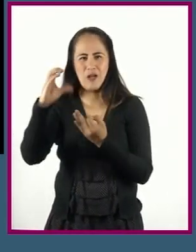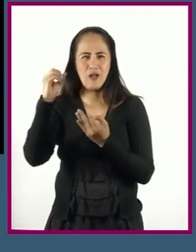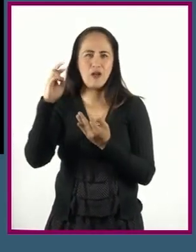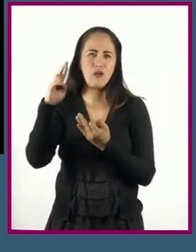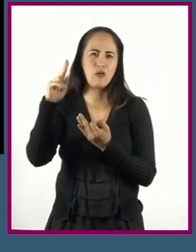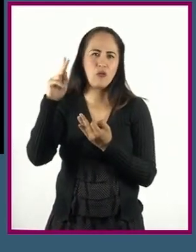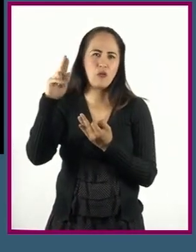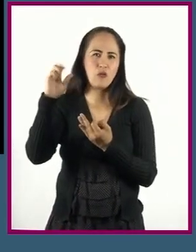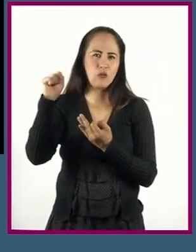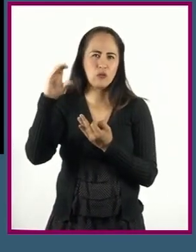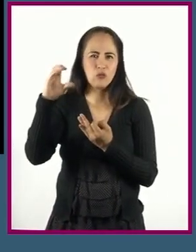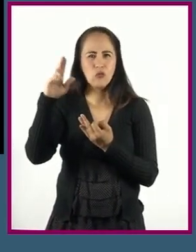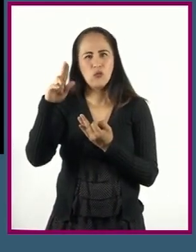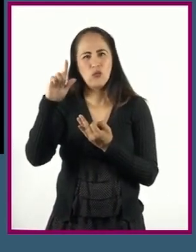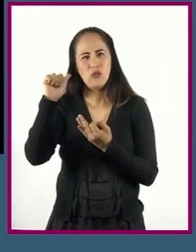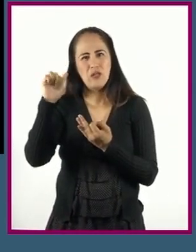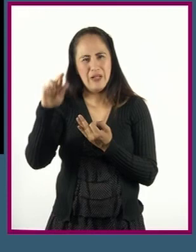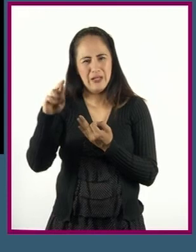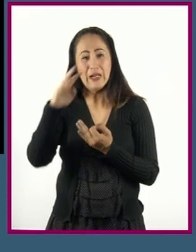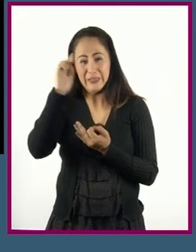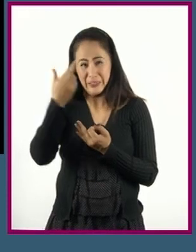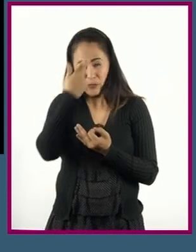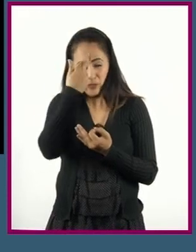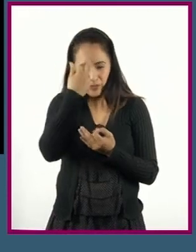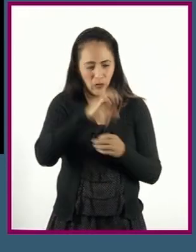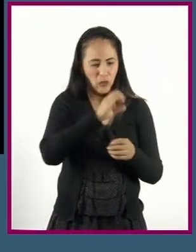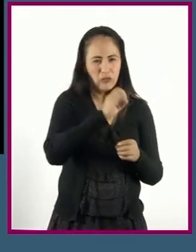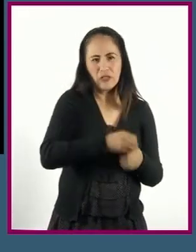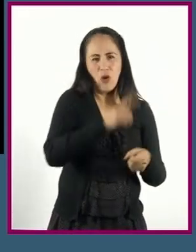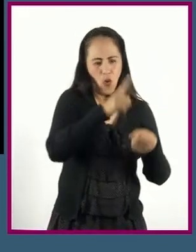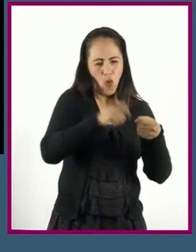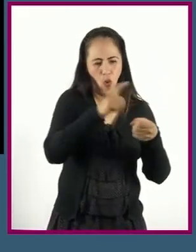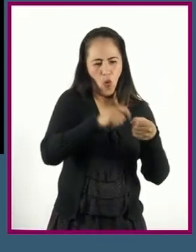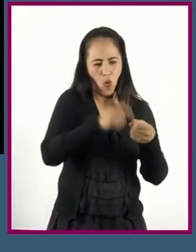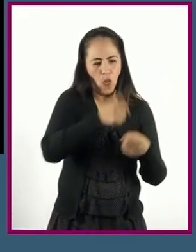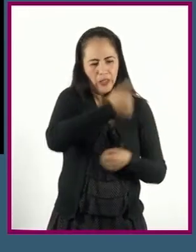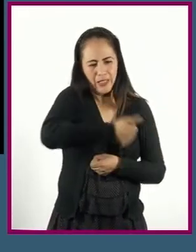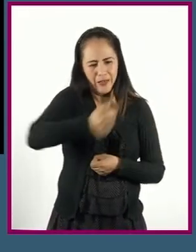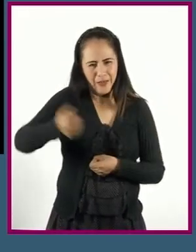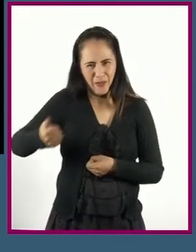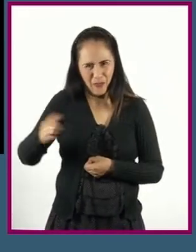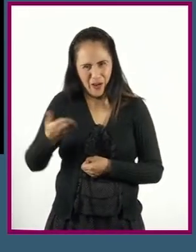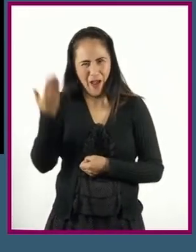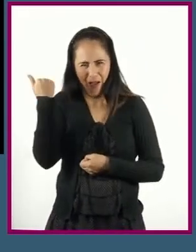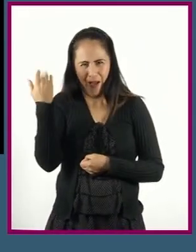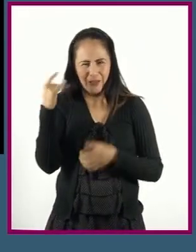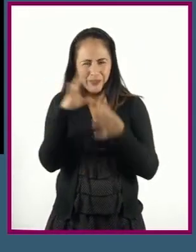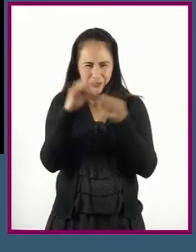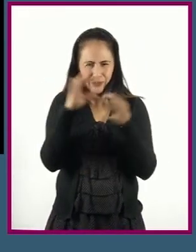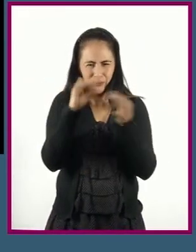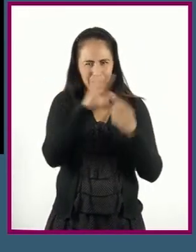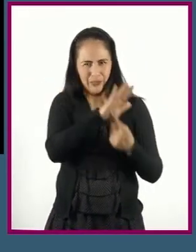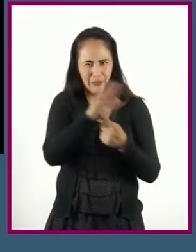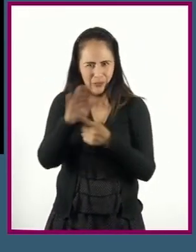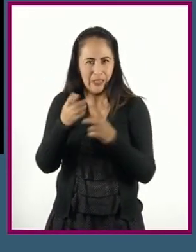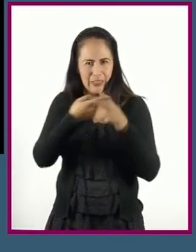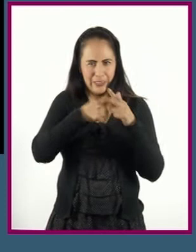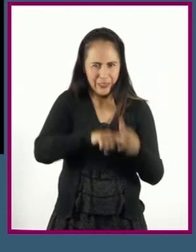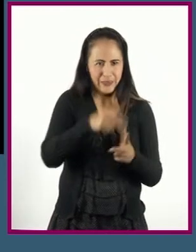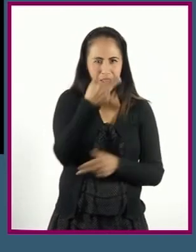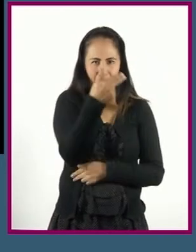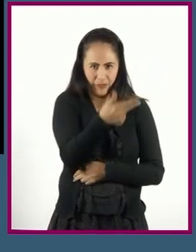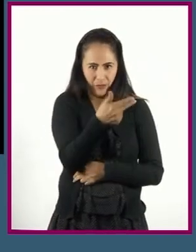esfera tiene un color asignado según el código CPK que vimos anteriormente. Entonces iniciamos con el